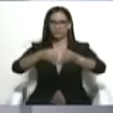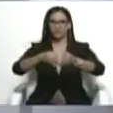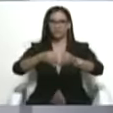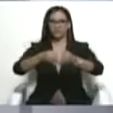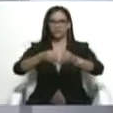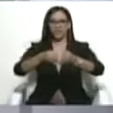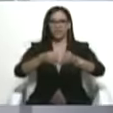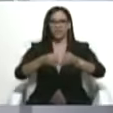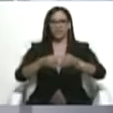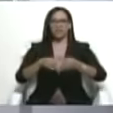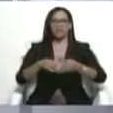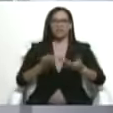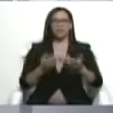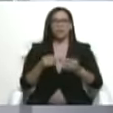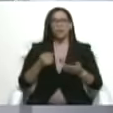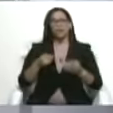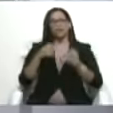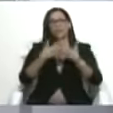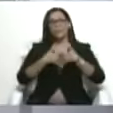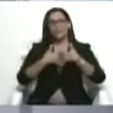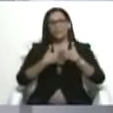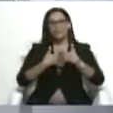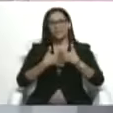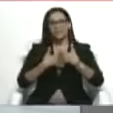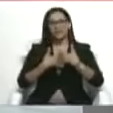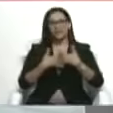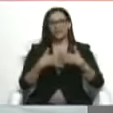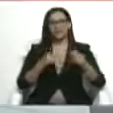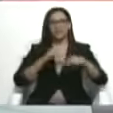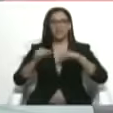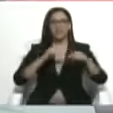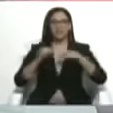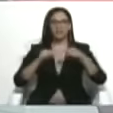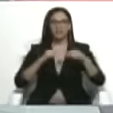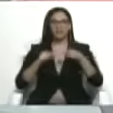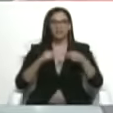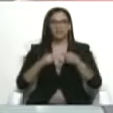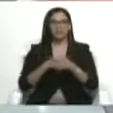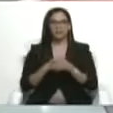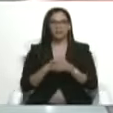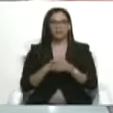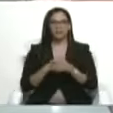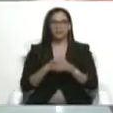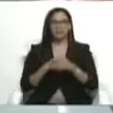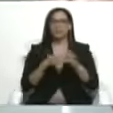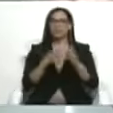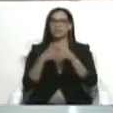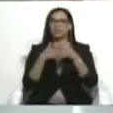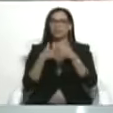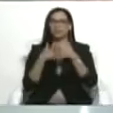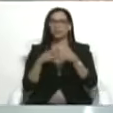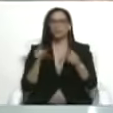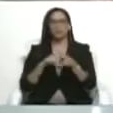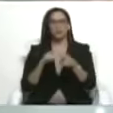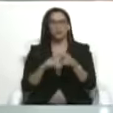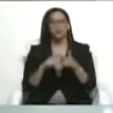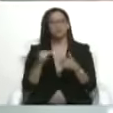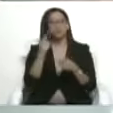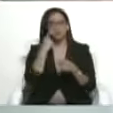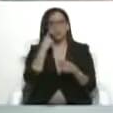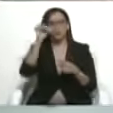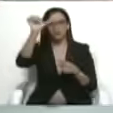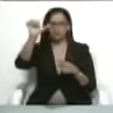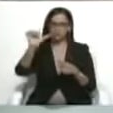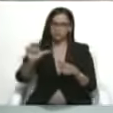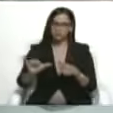mercenaria tercerizada con una empresa que la dirige Grudeau, Silvercorp. Entonces, si tú te pones a ver,